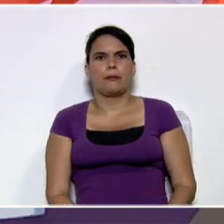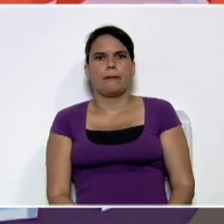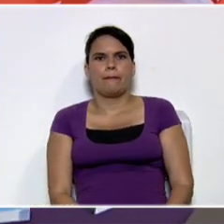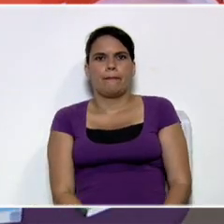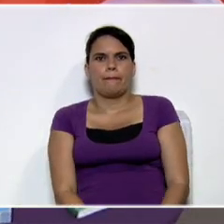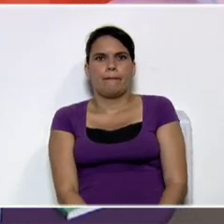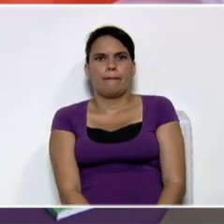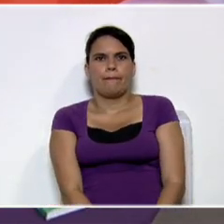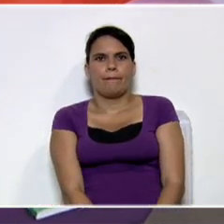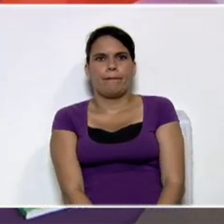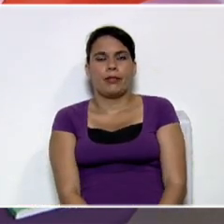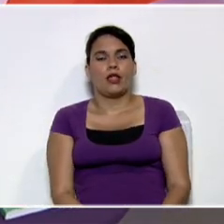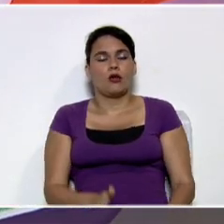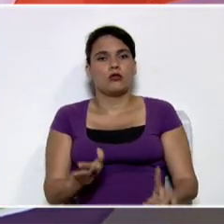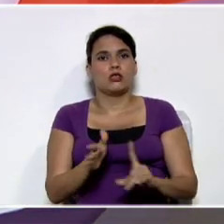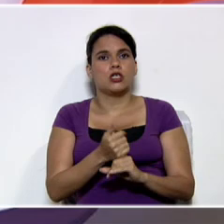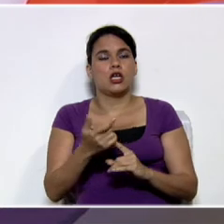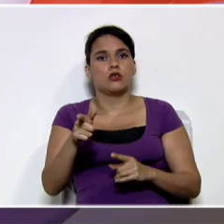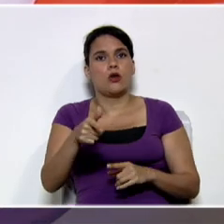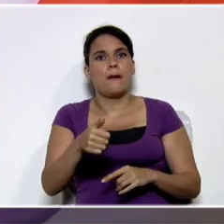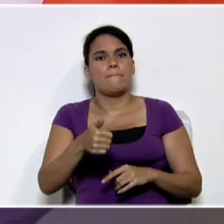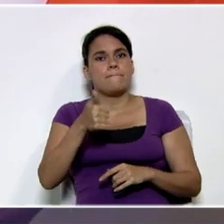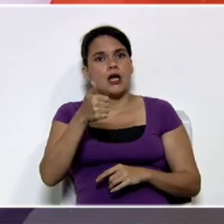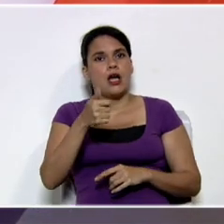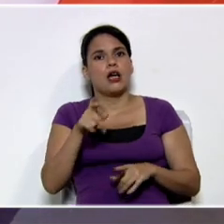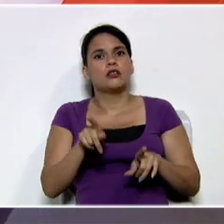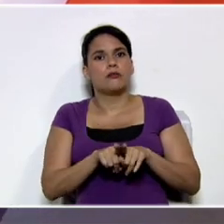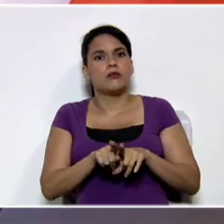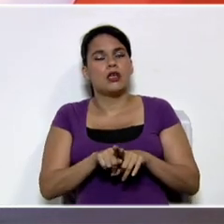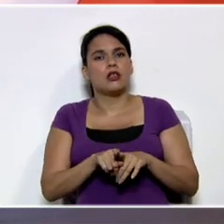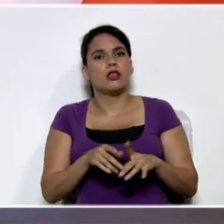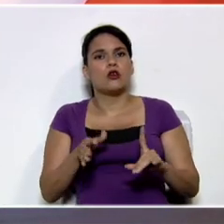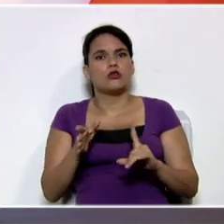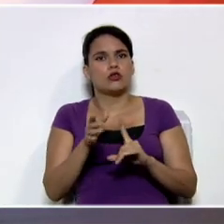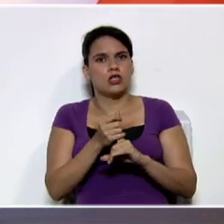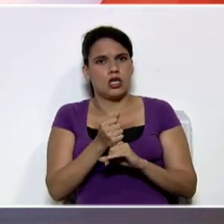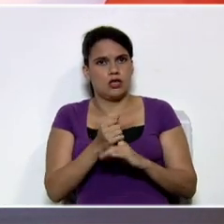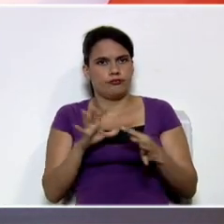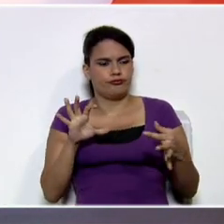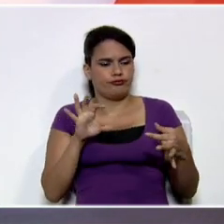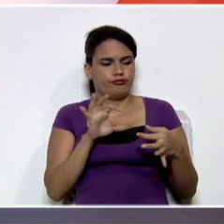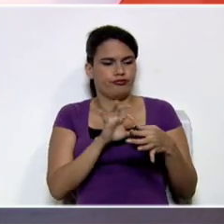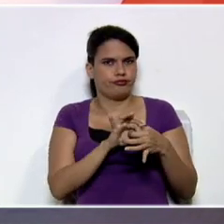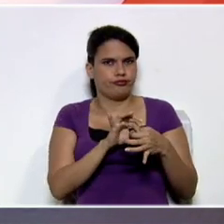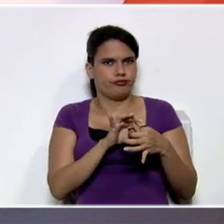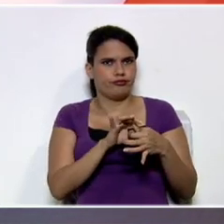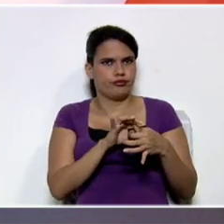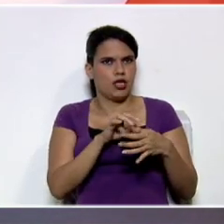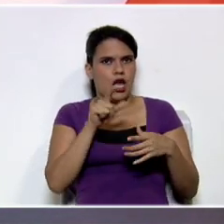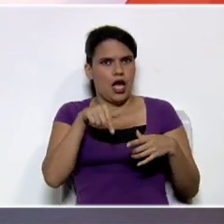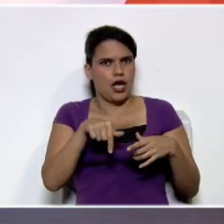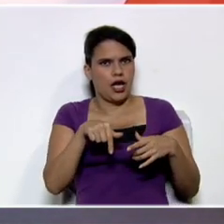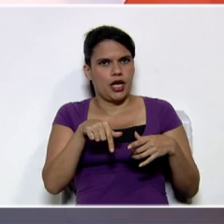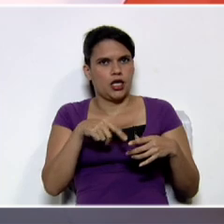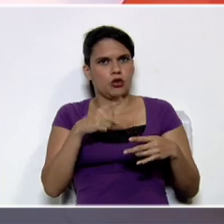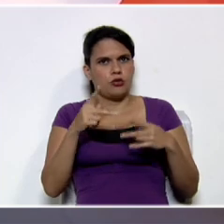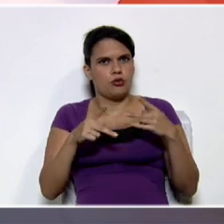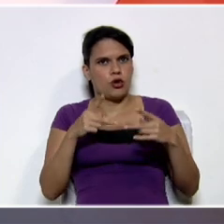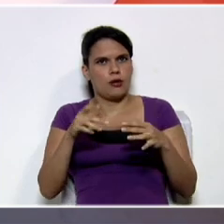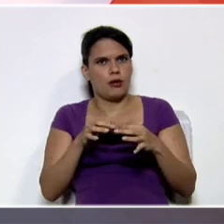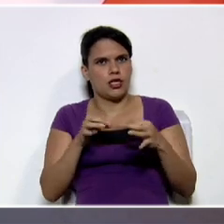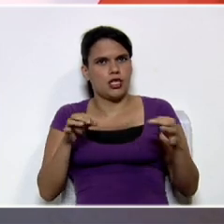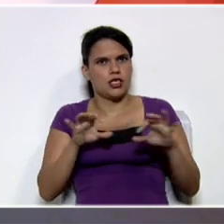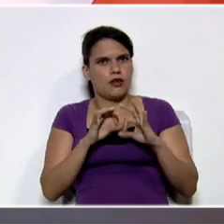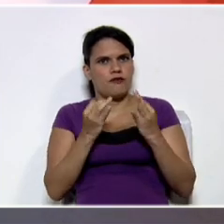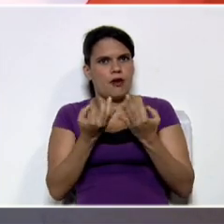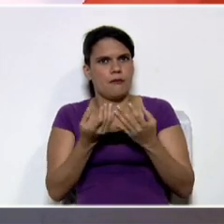me.gov.be para que consigan eso y más, además de conseguir el enlace directo a tu programa de clases a distancia. Cada